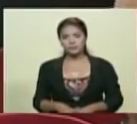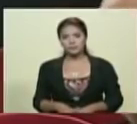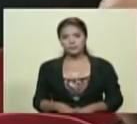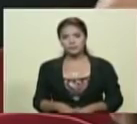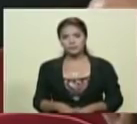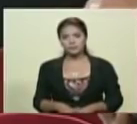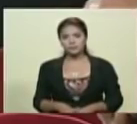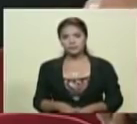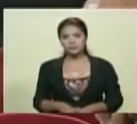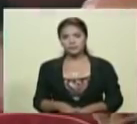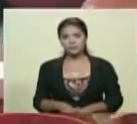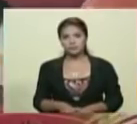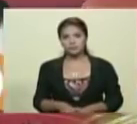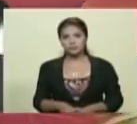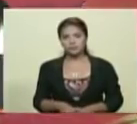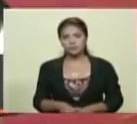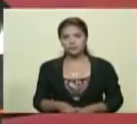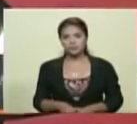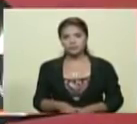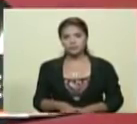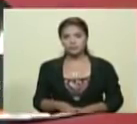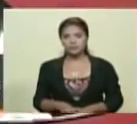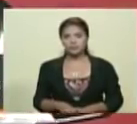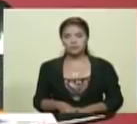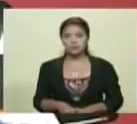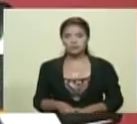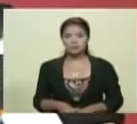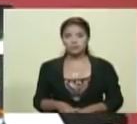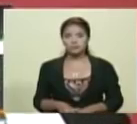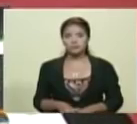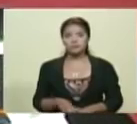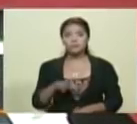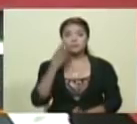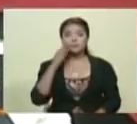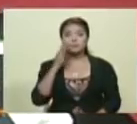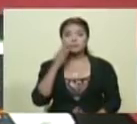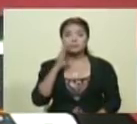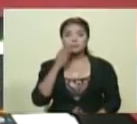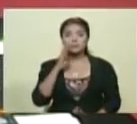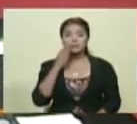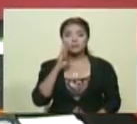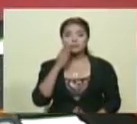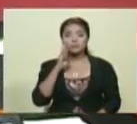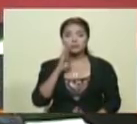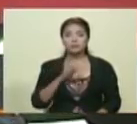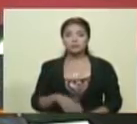Bueno, aquí estamos, ¿ves? Transmitiendo por Facebook Live.